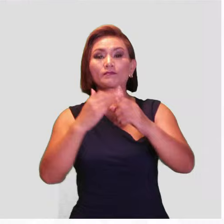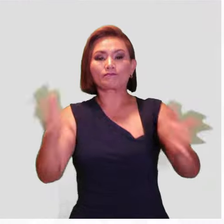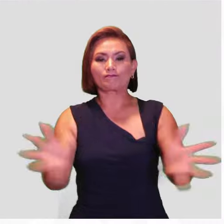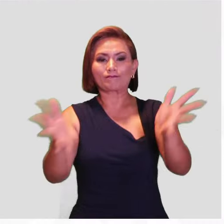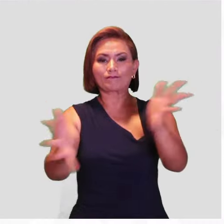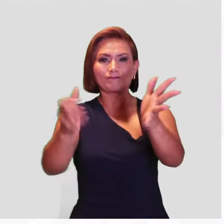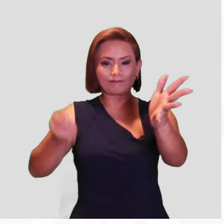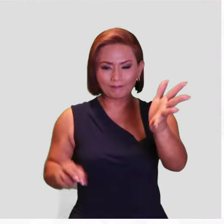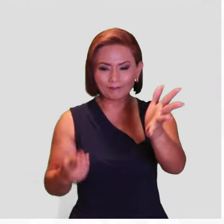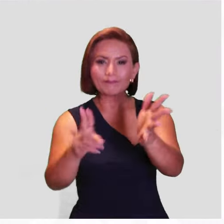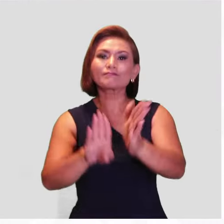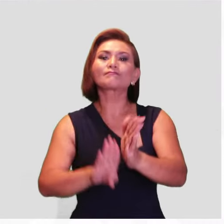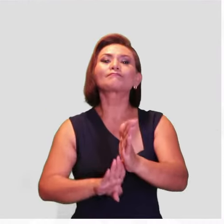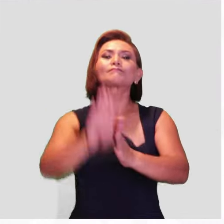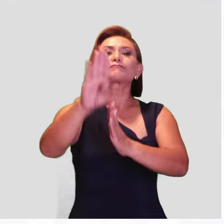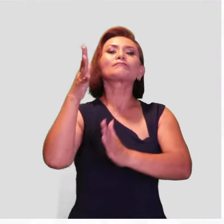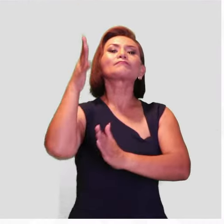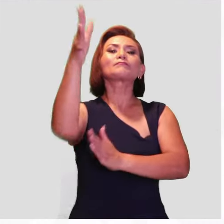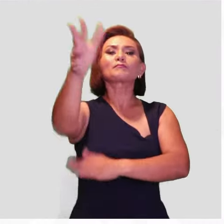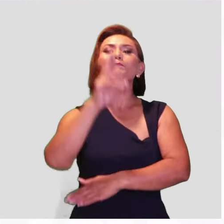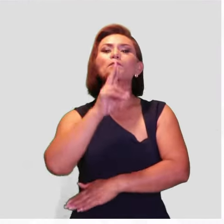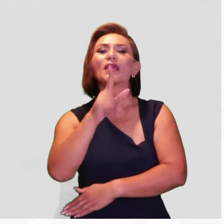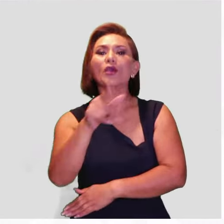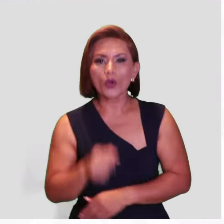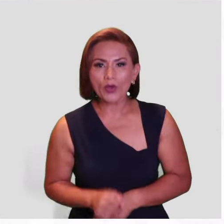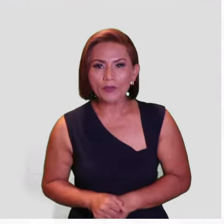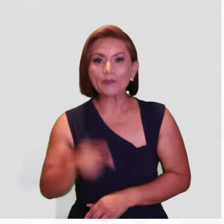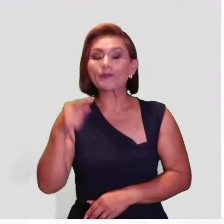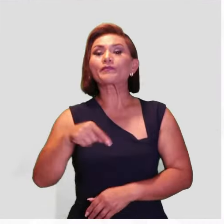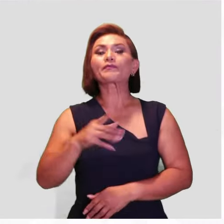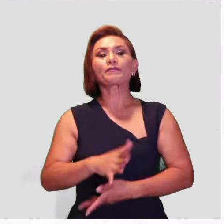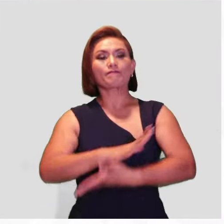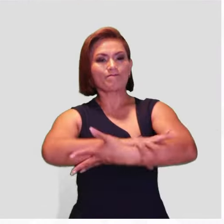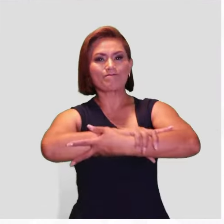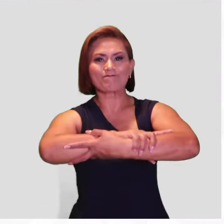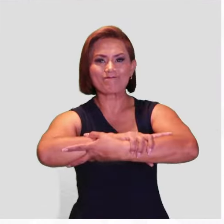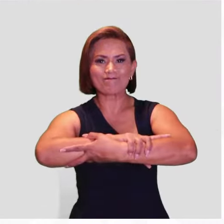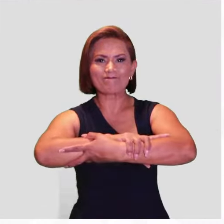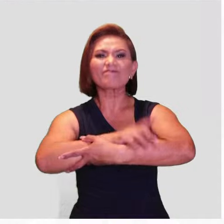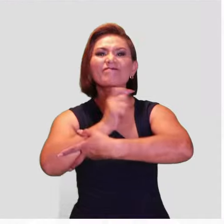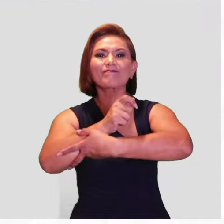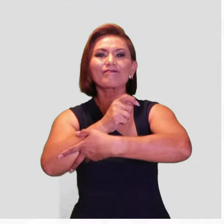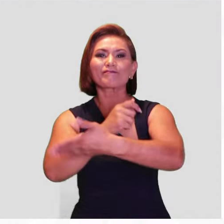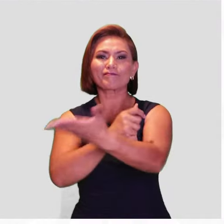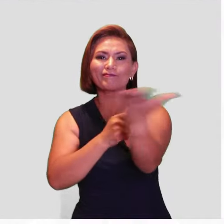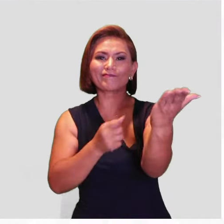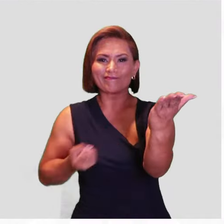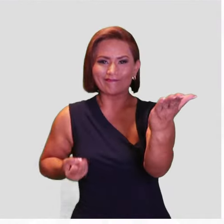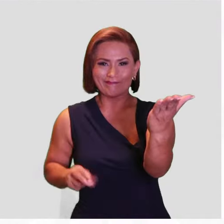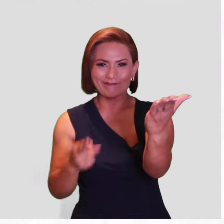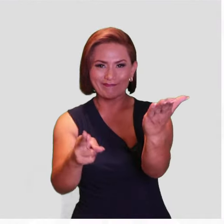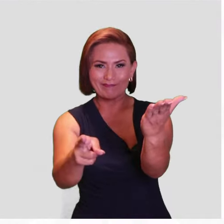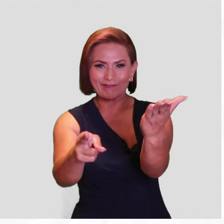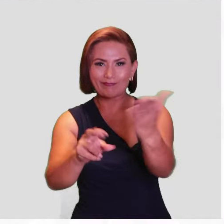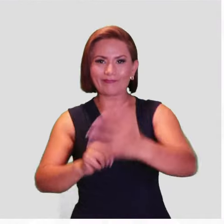Río hacia adelante, hacia un mejor futuro. Aquí la única alianza es con San Juan del Río.